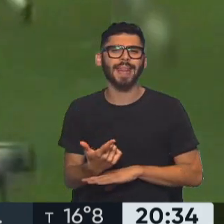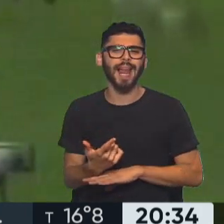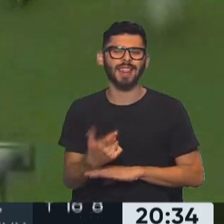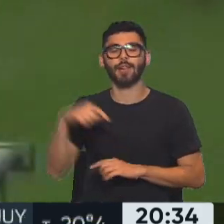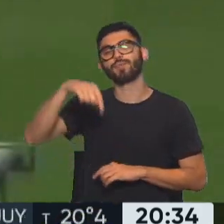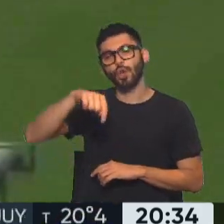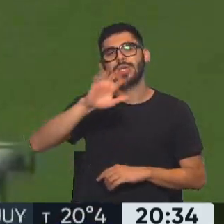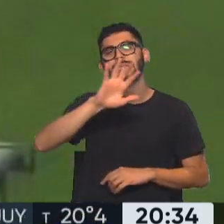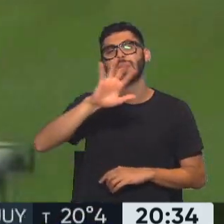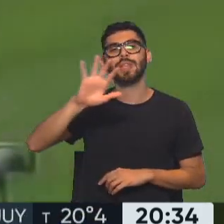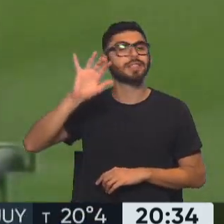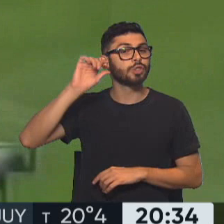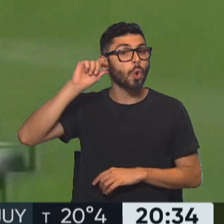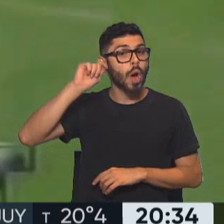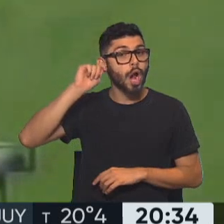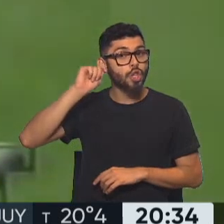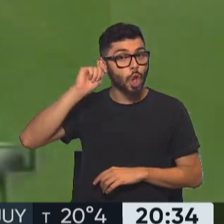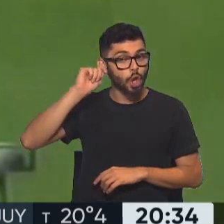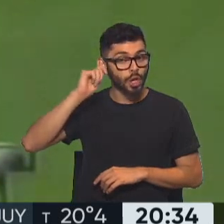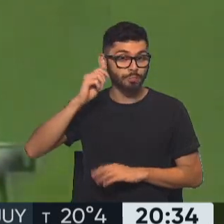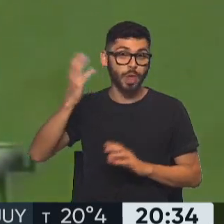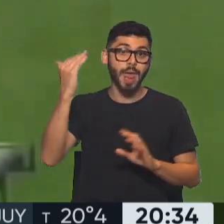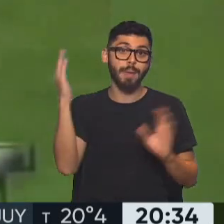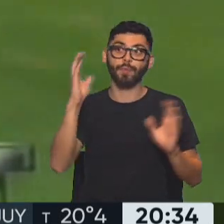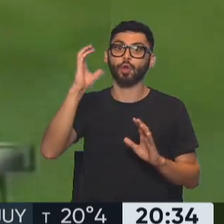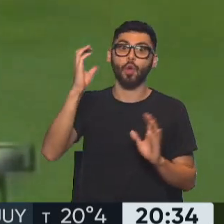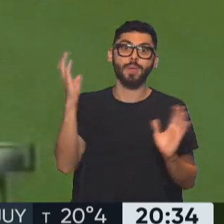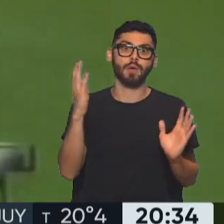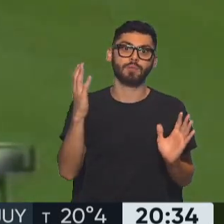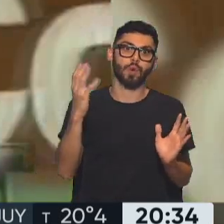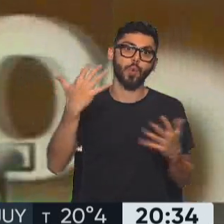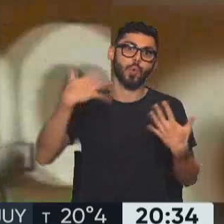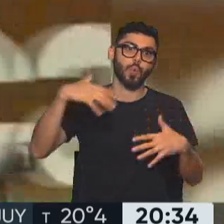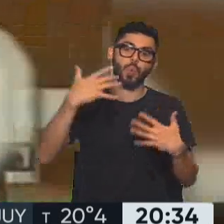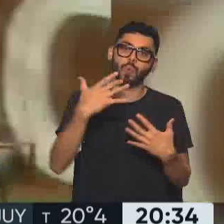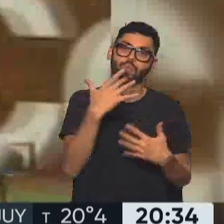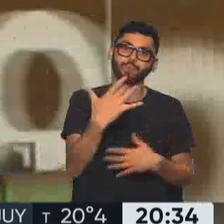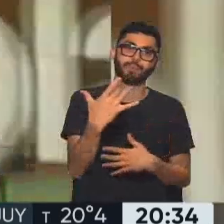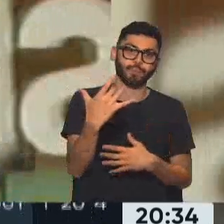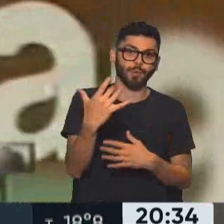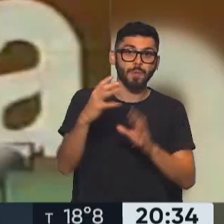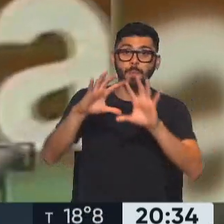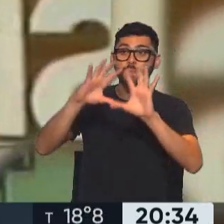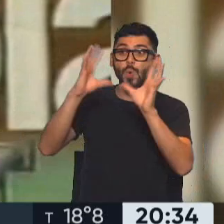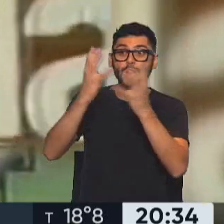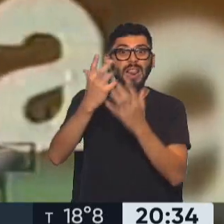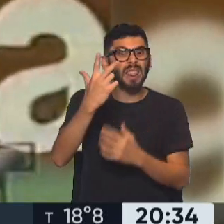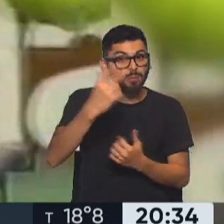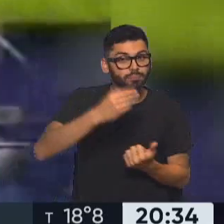55 años, que fue parte de la generación dorada de Colombia, que clasificó a 3 mundiales